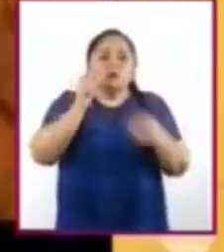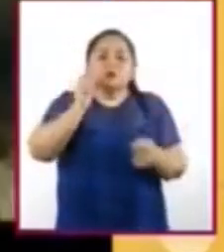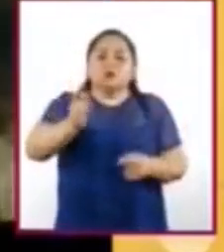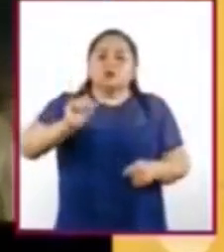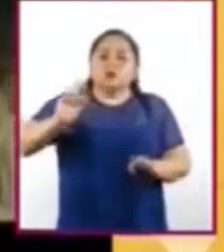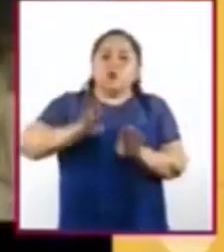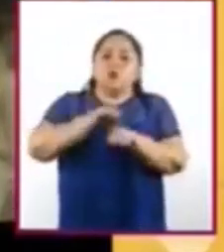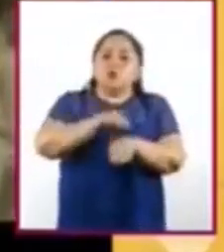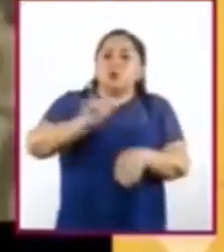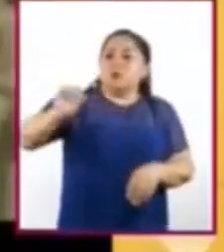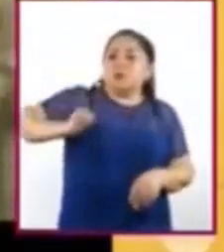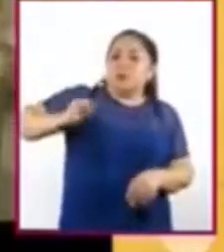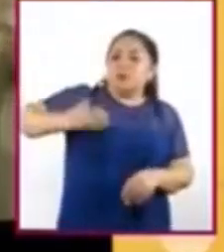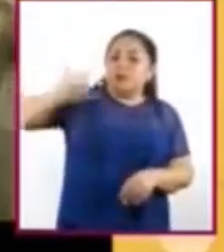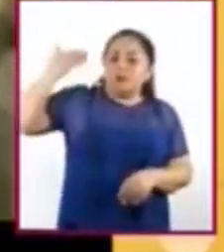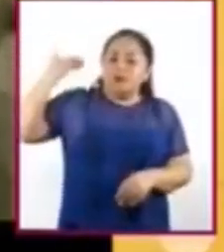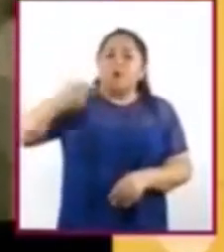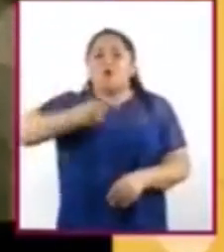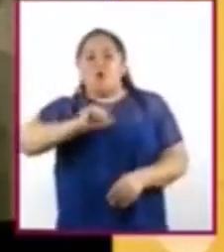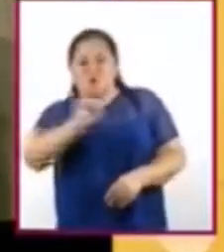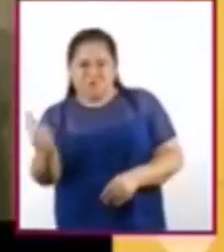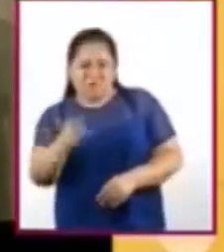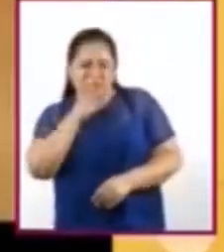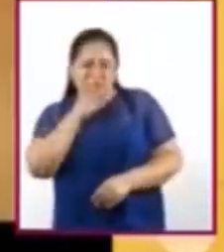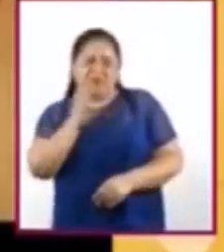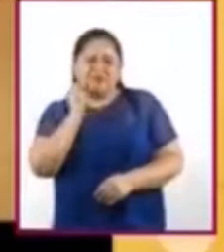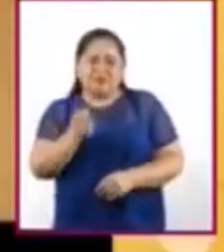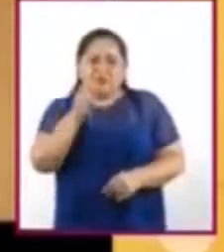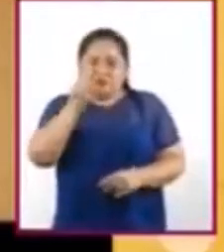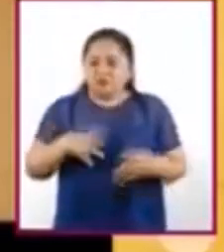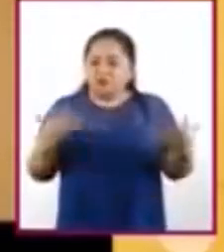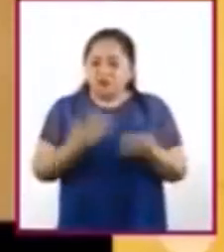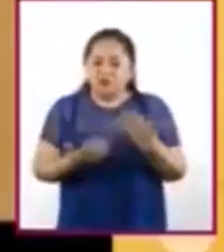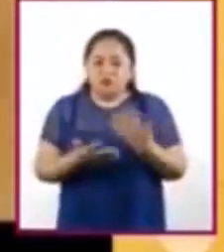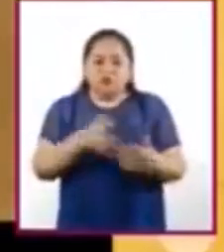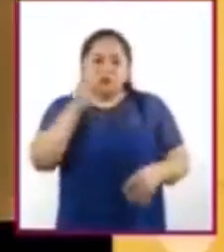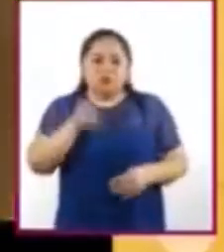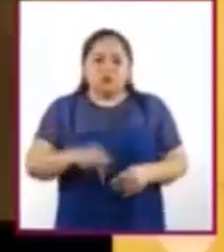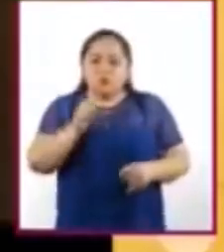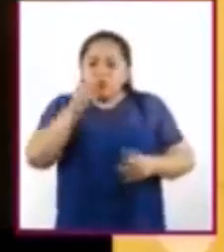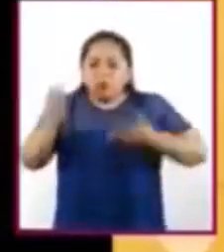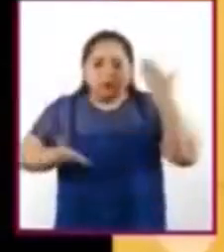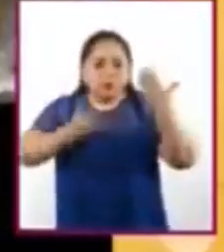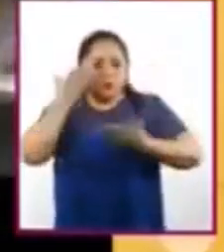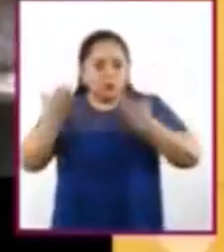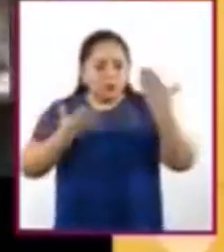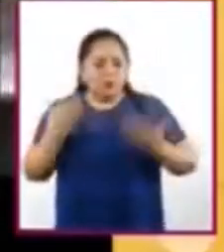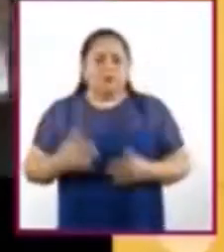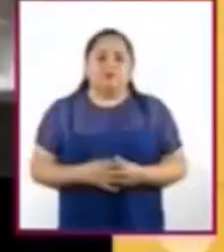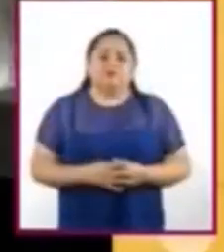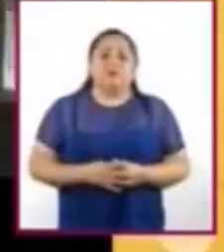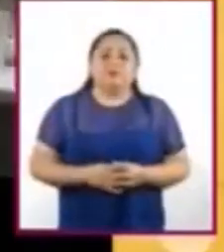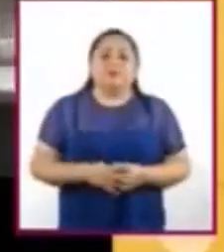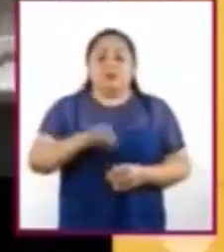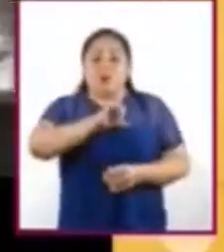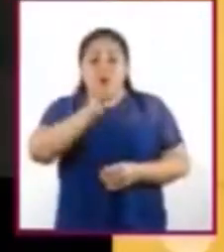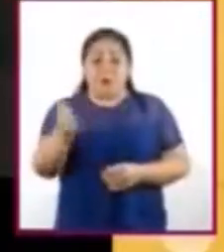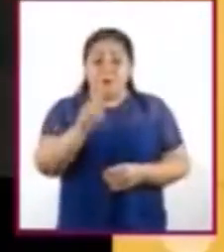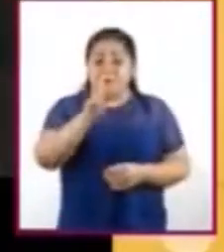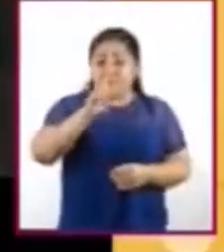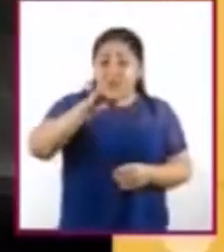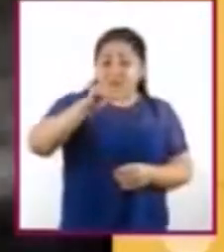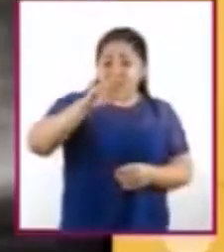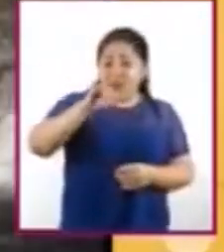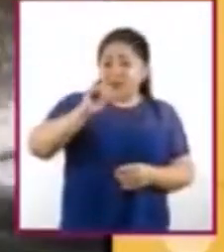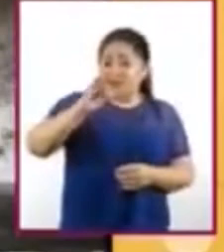pasado. En otras palabras, son vestigios del hecho o proceso histórico que se estudia. Las fuentes primarias